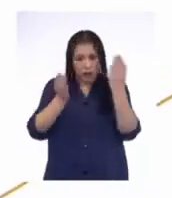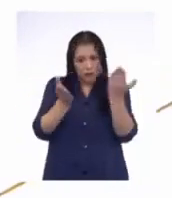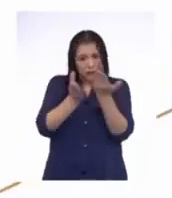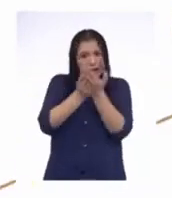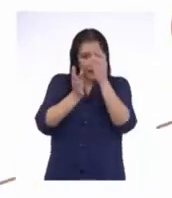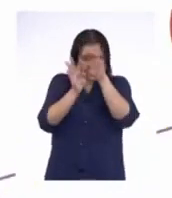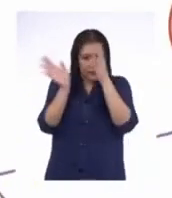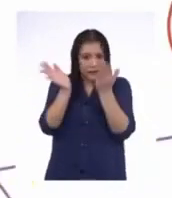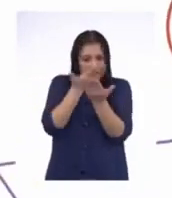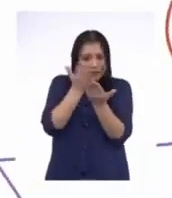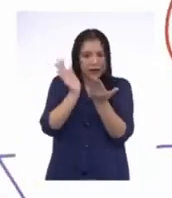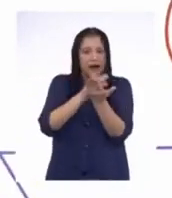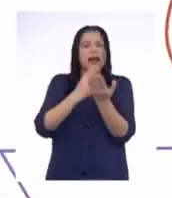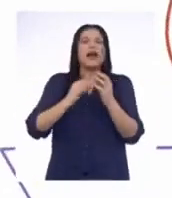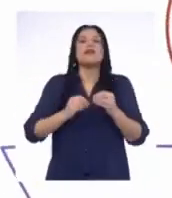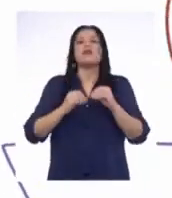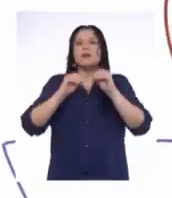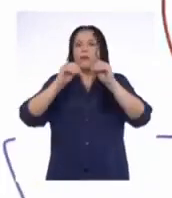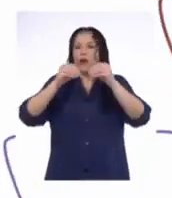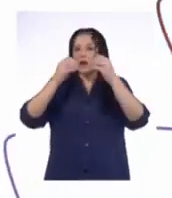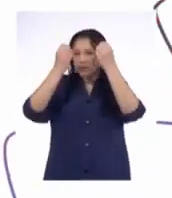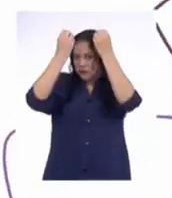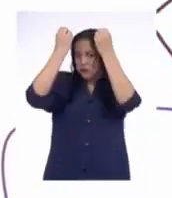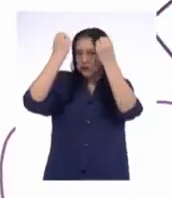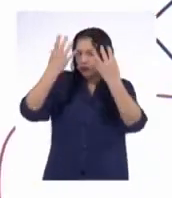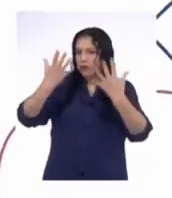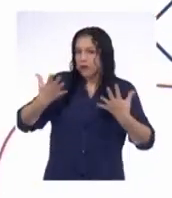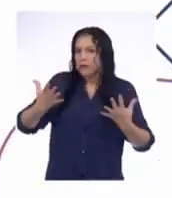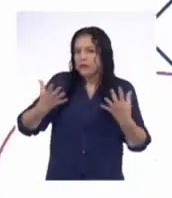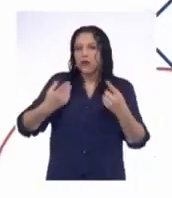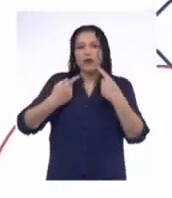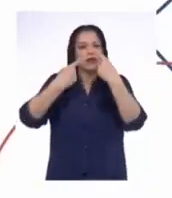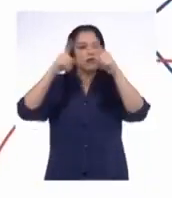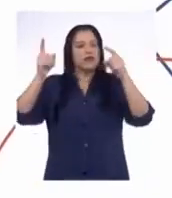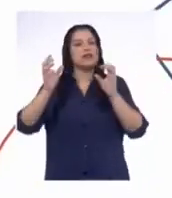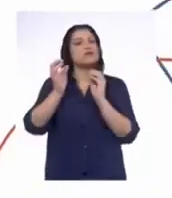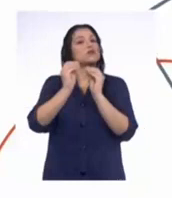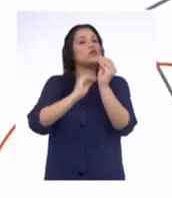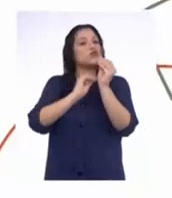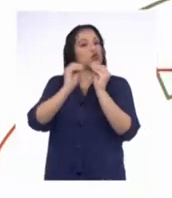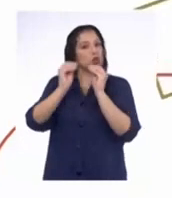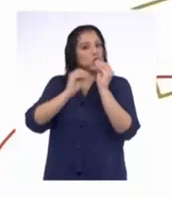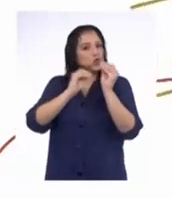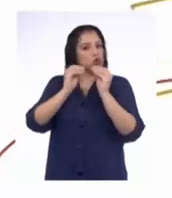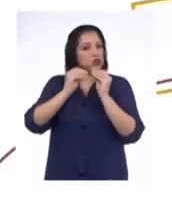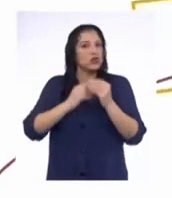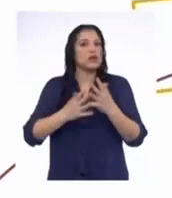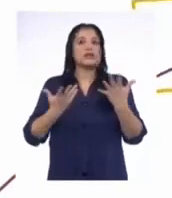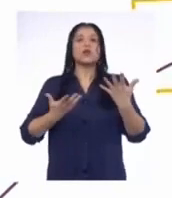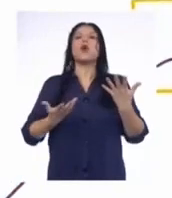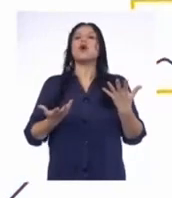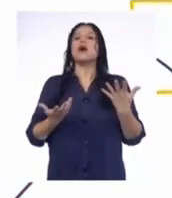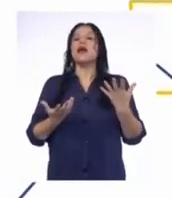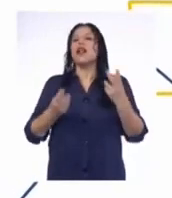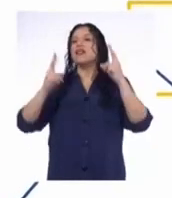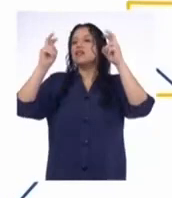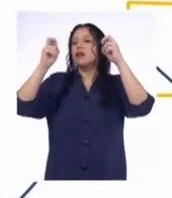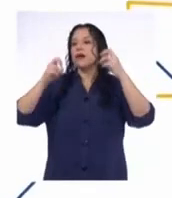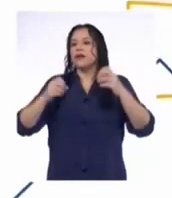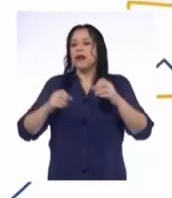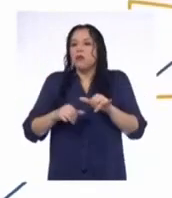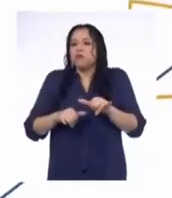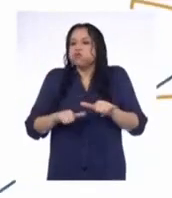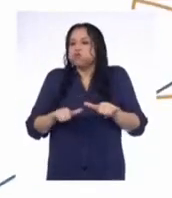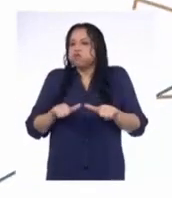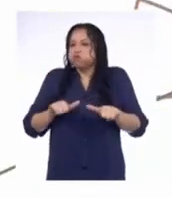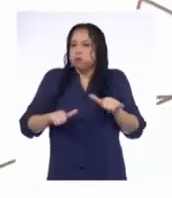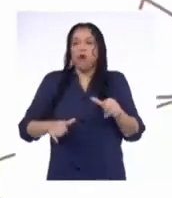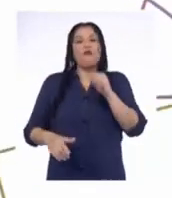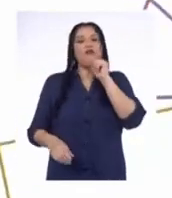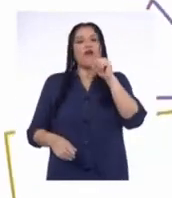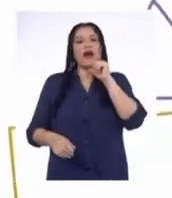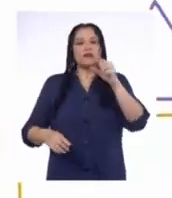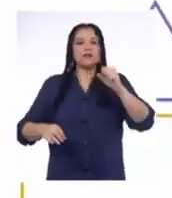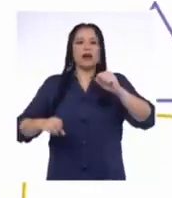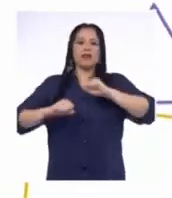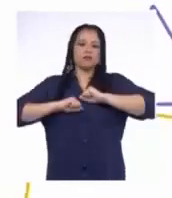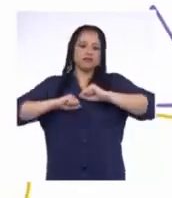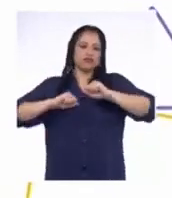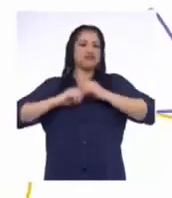El objetivo es brindar información y alternativas de solución frente a la obesidad o a la falta de actividad